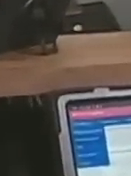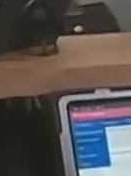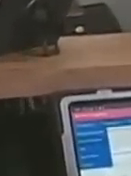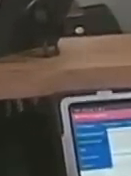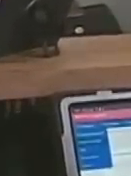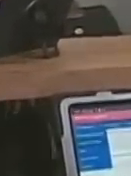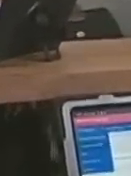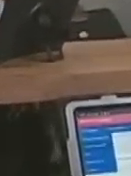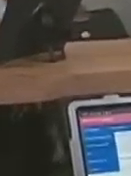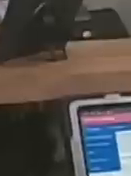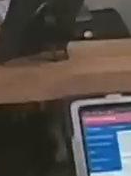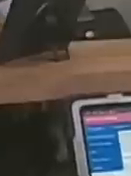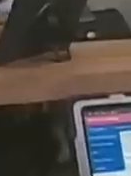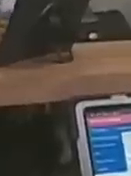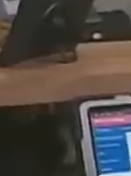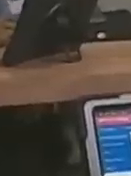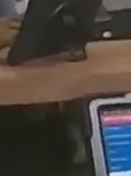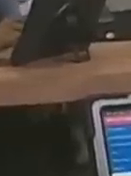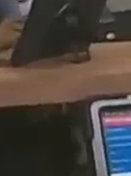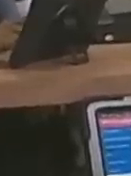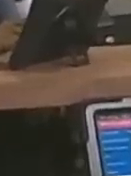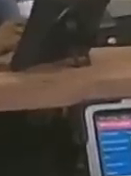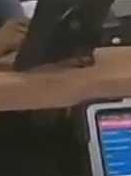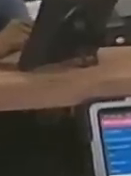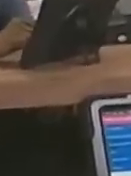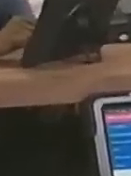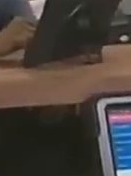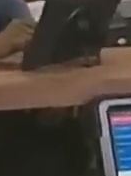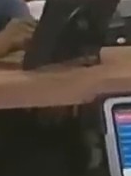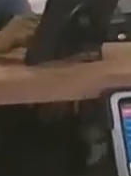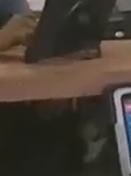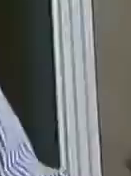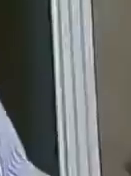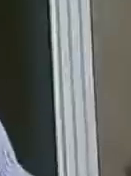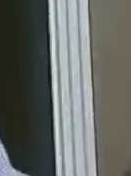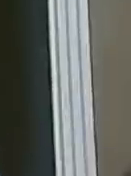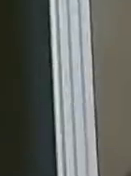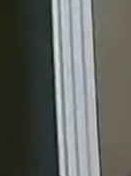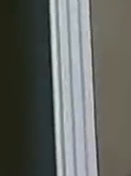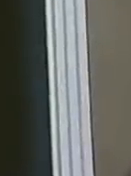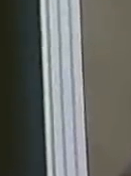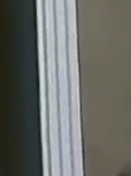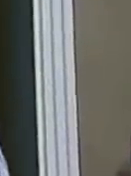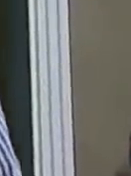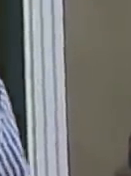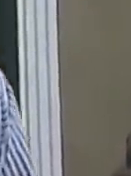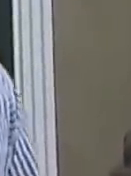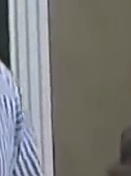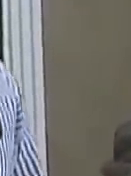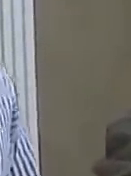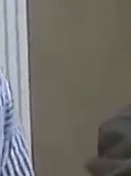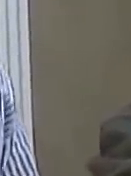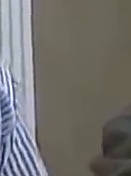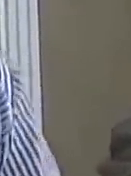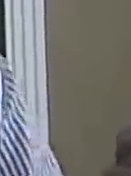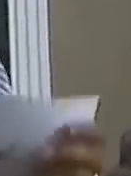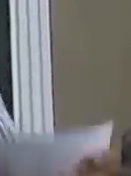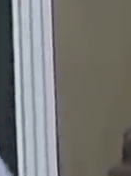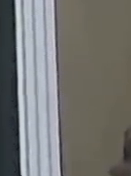asume un nuevo rol en esta historia. Precisamente luego de lo que ha sido